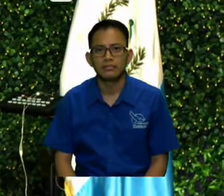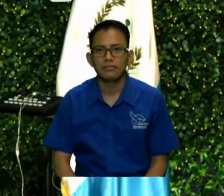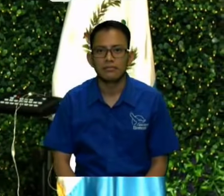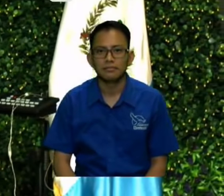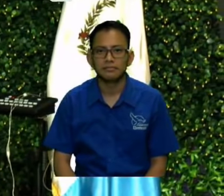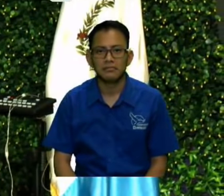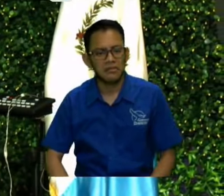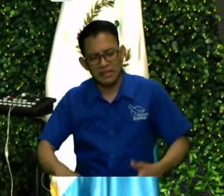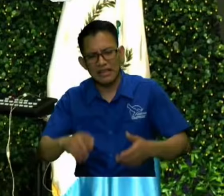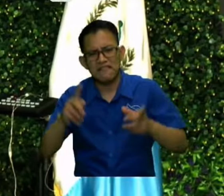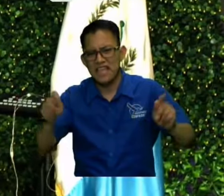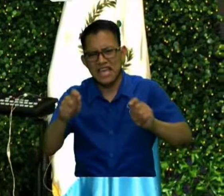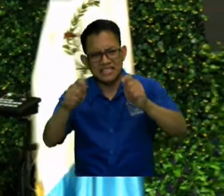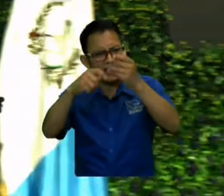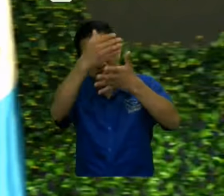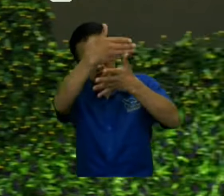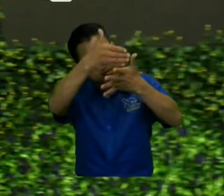de la Navidad.